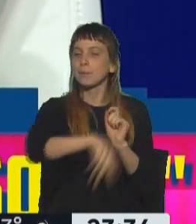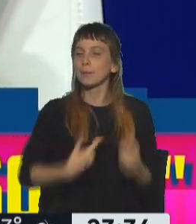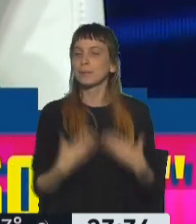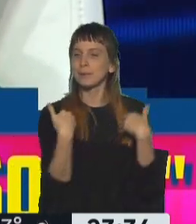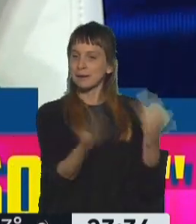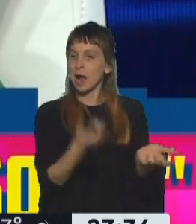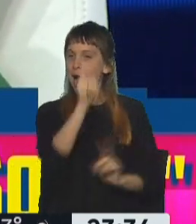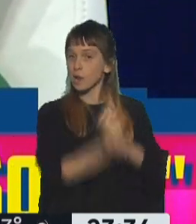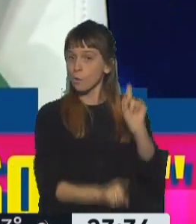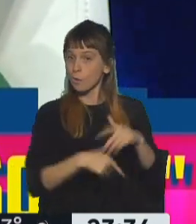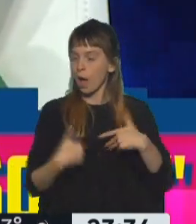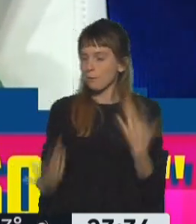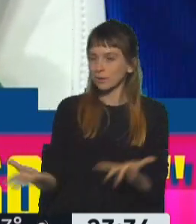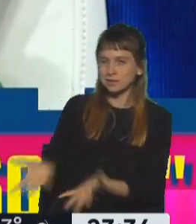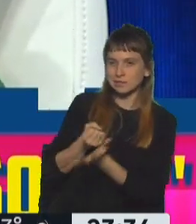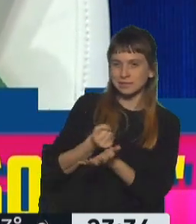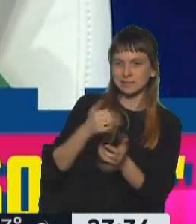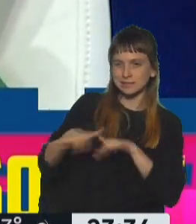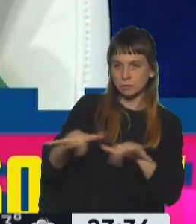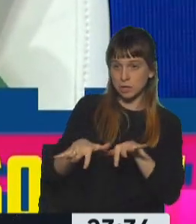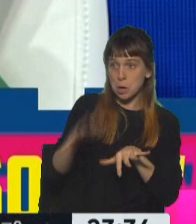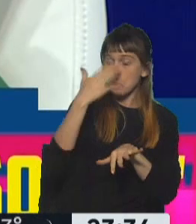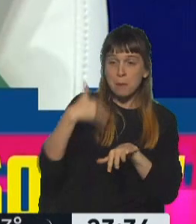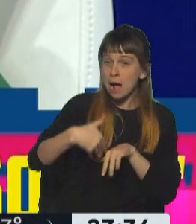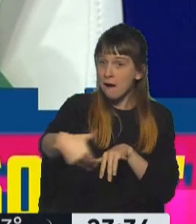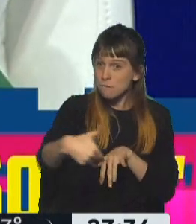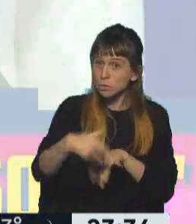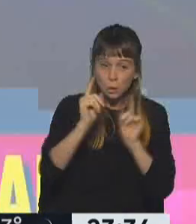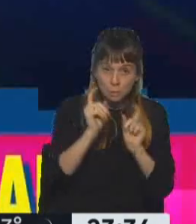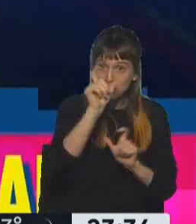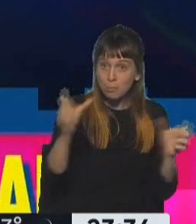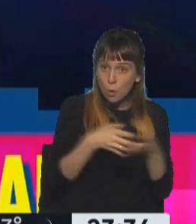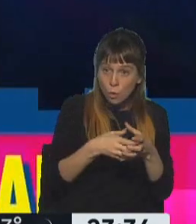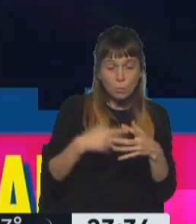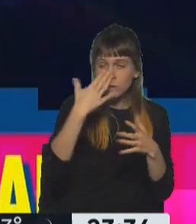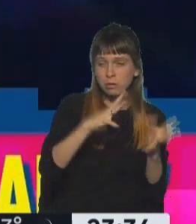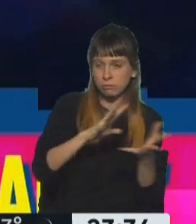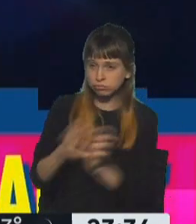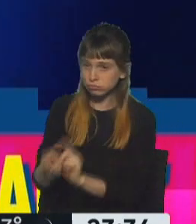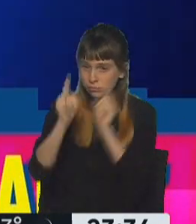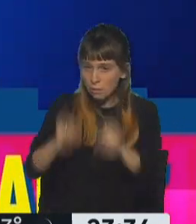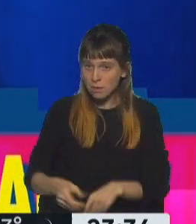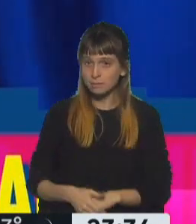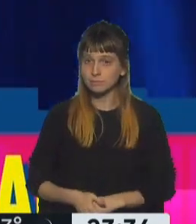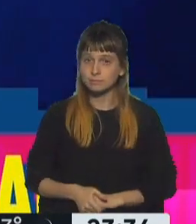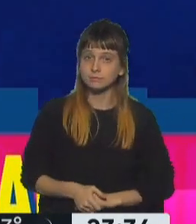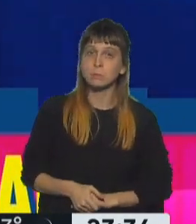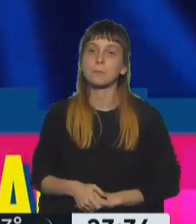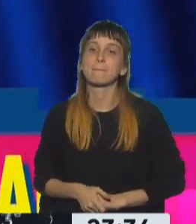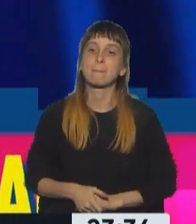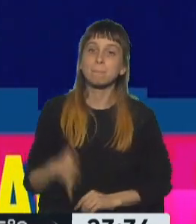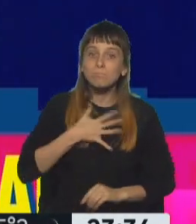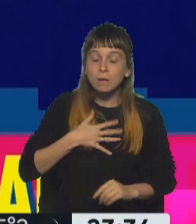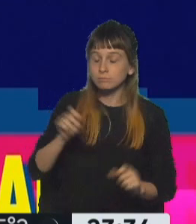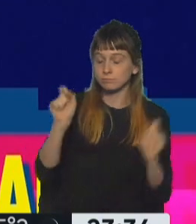parece que deteriora el sistema democrático. No es bueno cuando se deteriora el sistema democrático. Ya que estamos en este tema, a mí me impactó